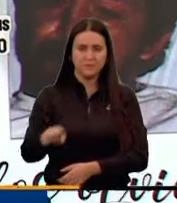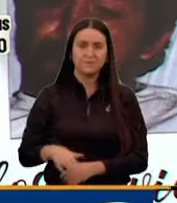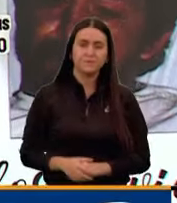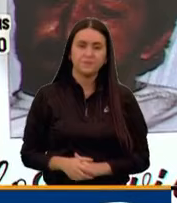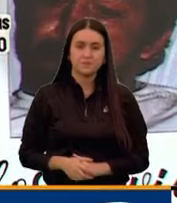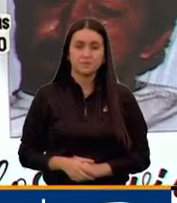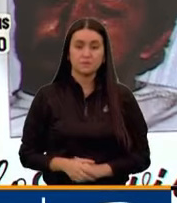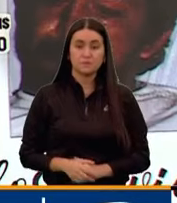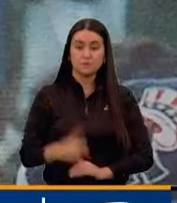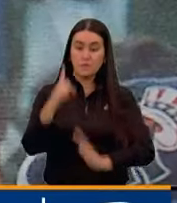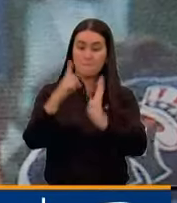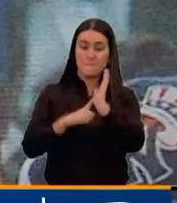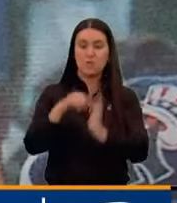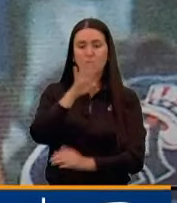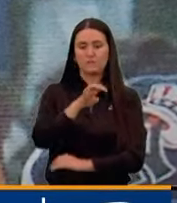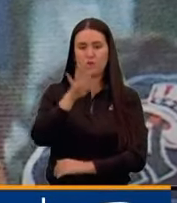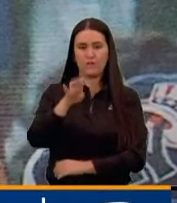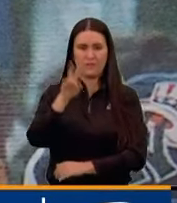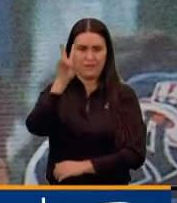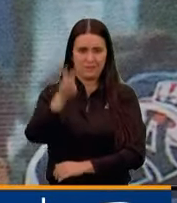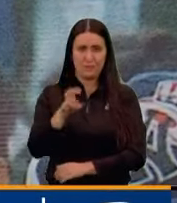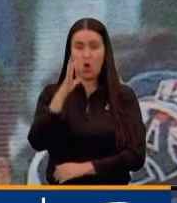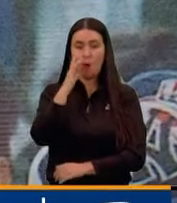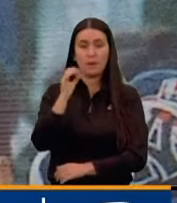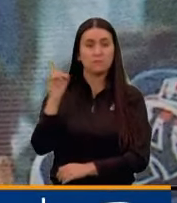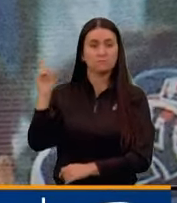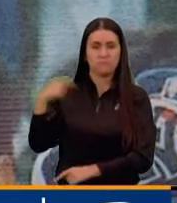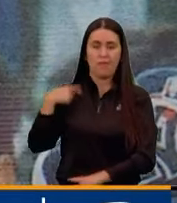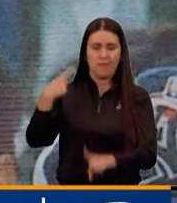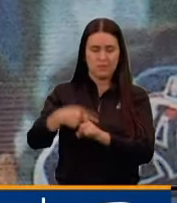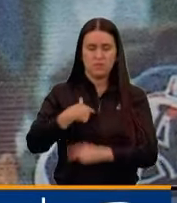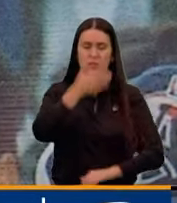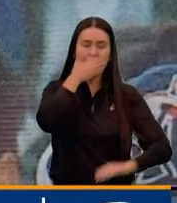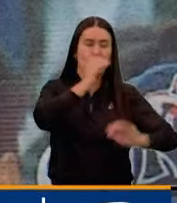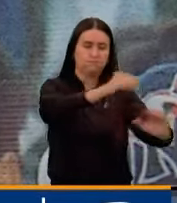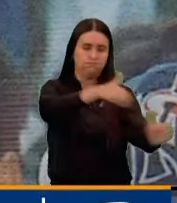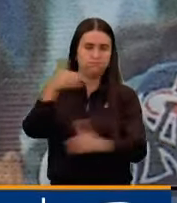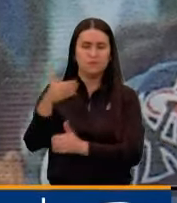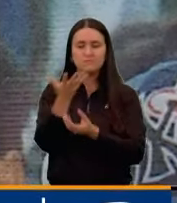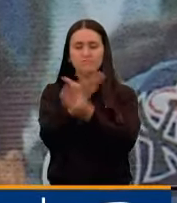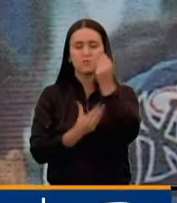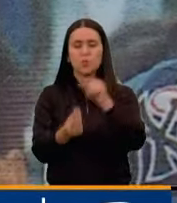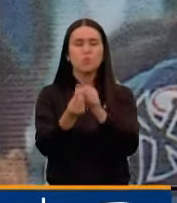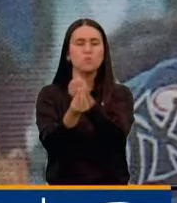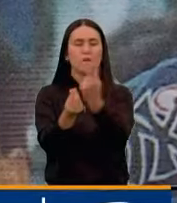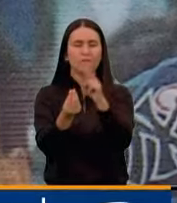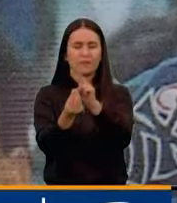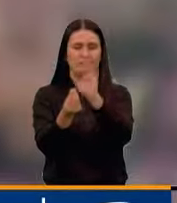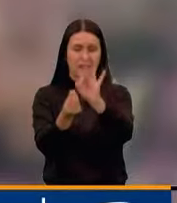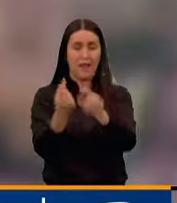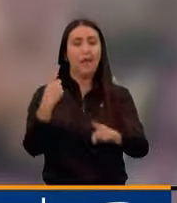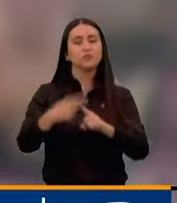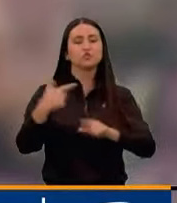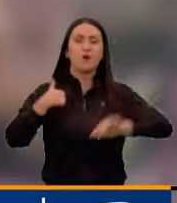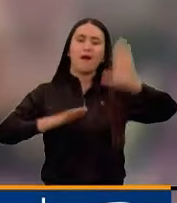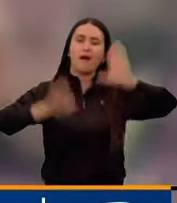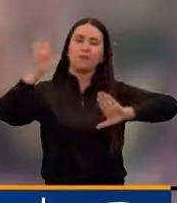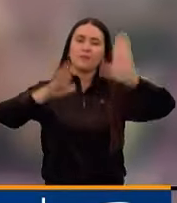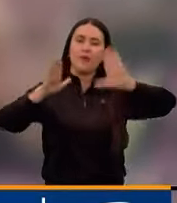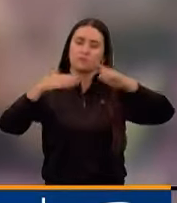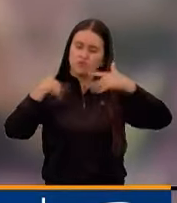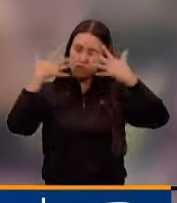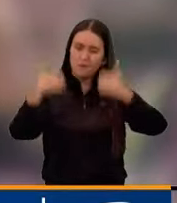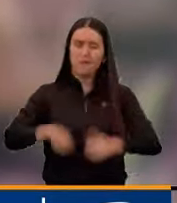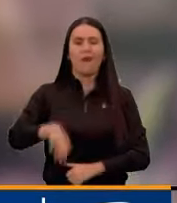En 1997, Mario Suárez fue secuestrado por el Frente 23 de las FARC mientras se postulaba como candidato a la alcaldía de